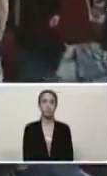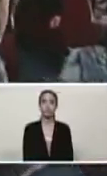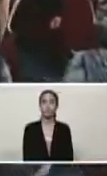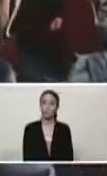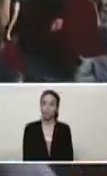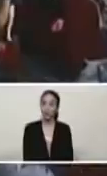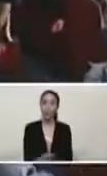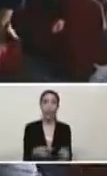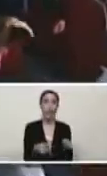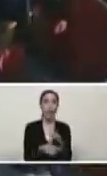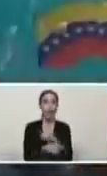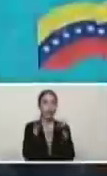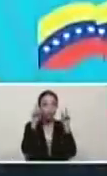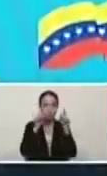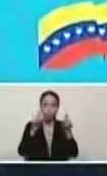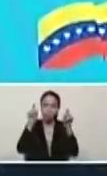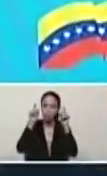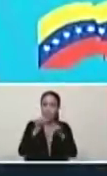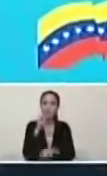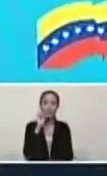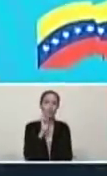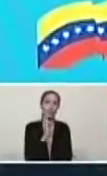De Bolívar, la espada del pueblo.